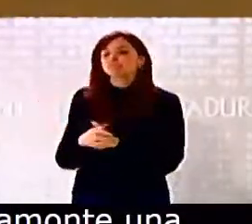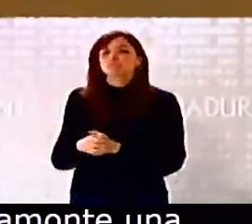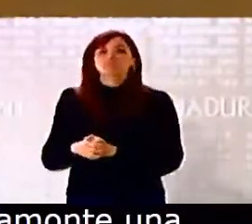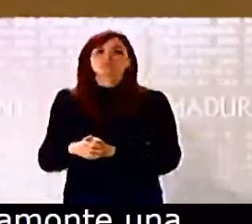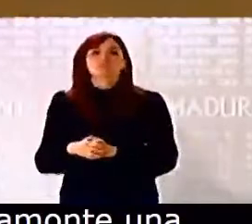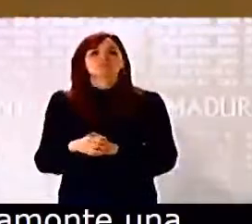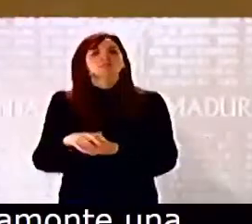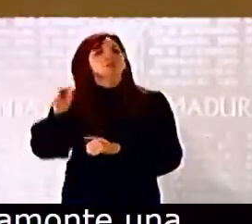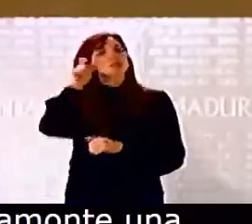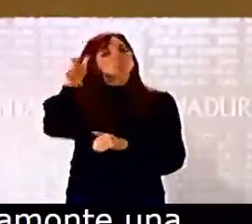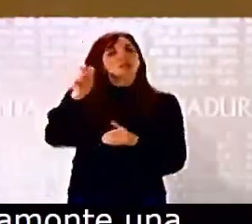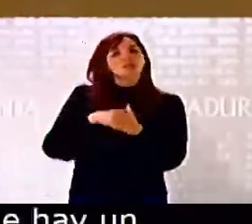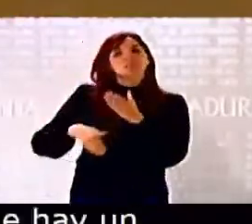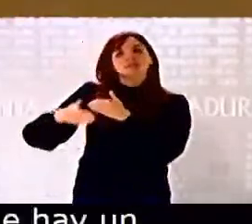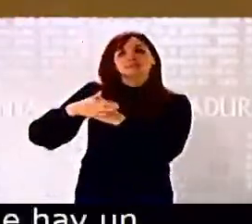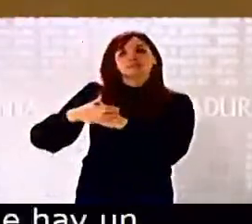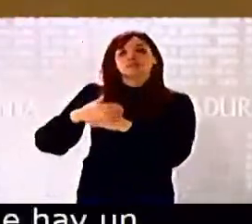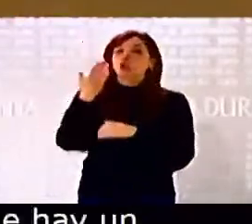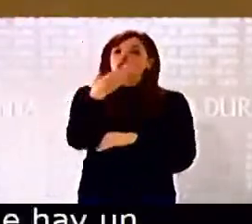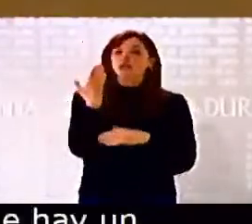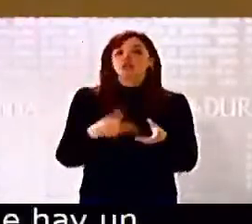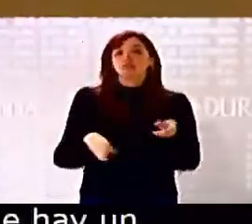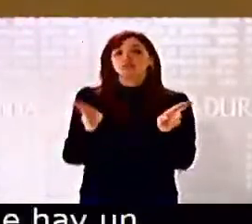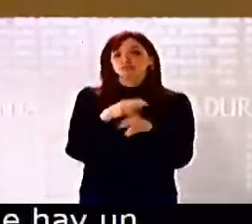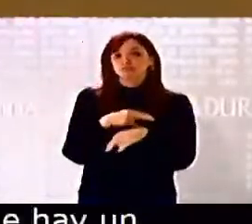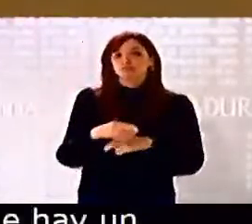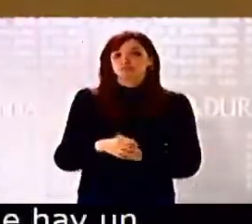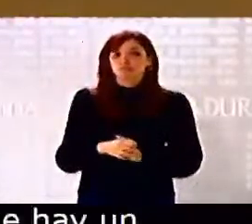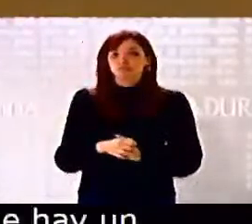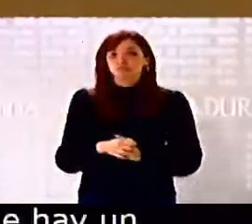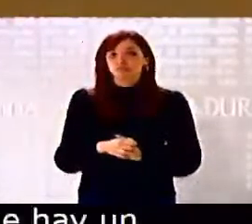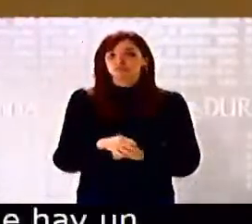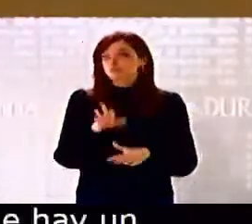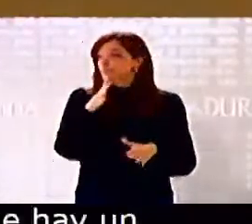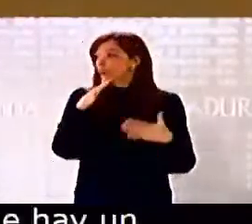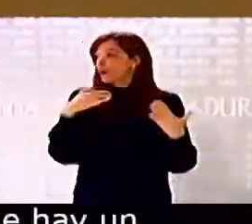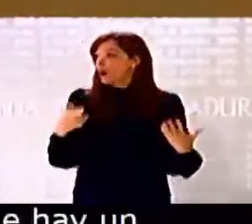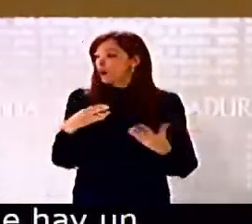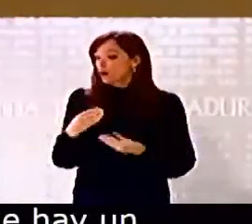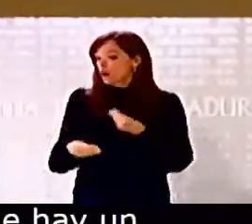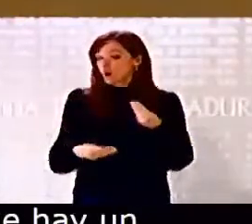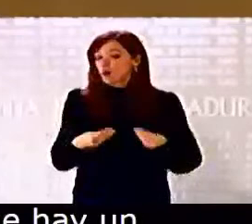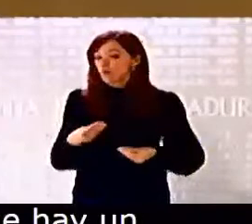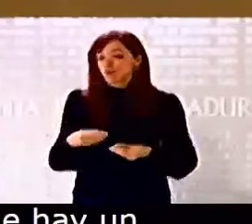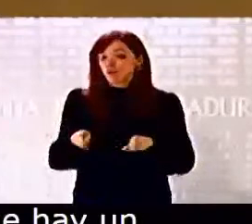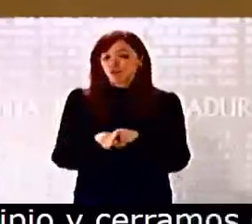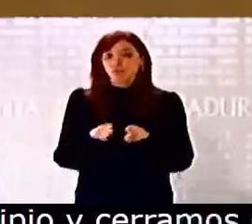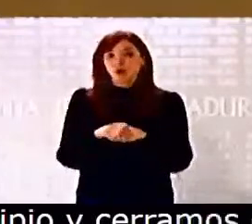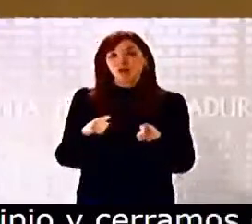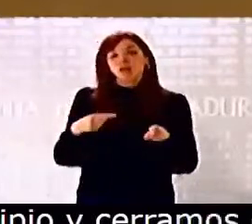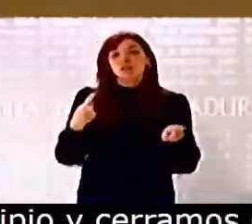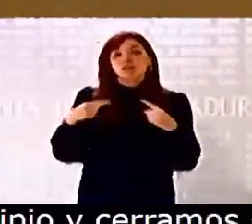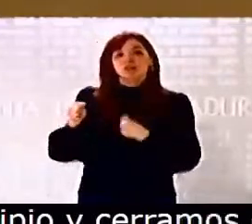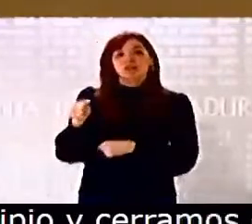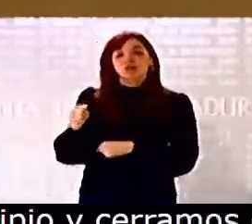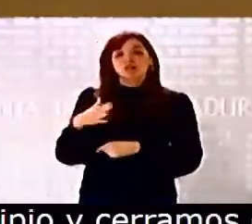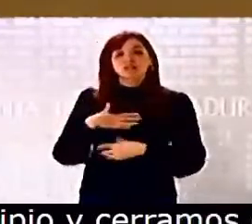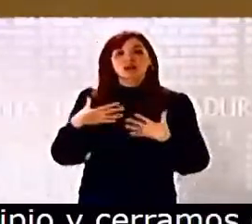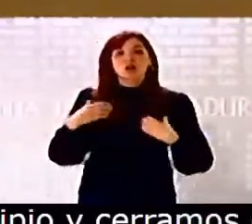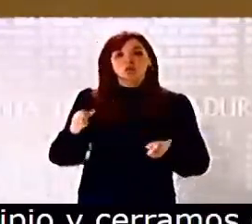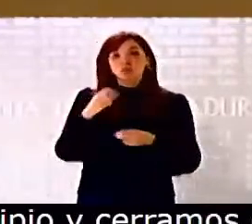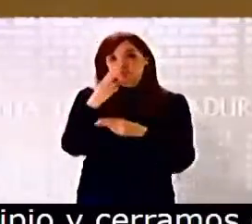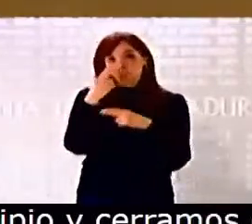el municipio y cerramos el colegio. Y lo que estamos haciendo ahora y lo que está haciendo la Dirección de Salud Pública